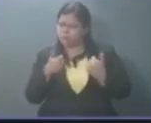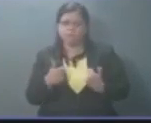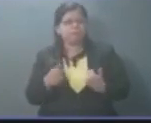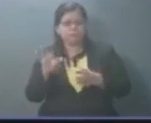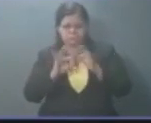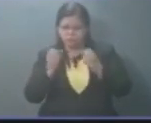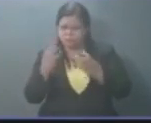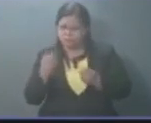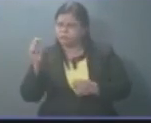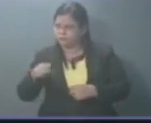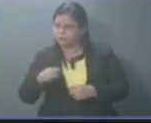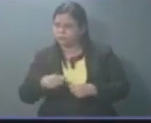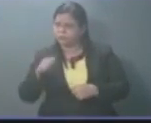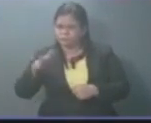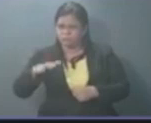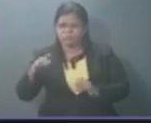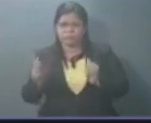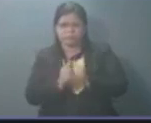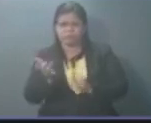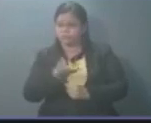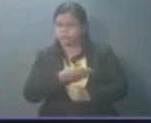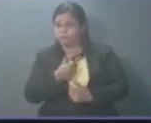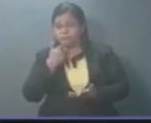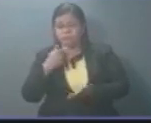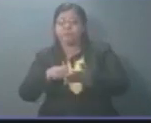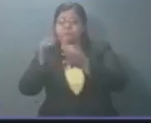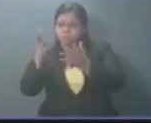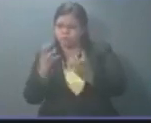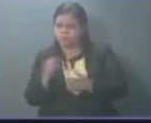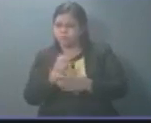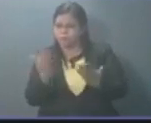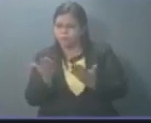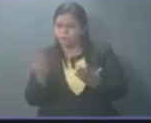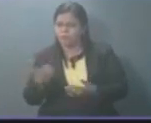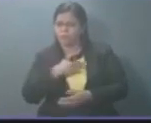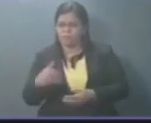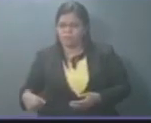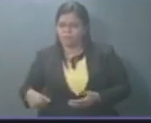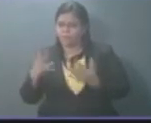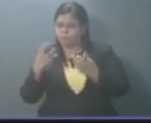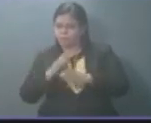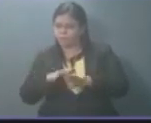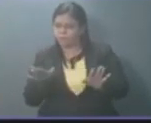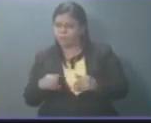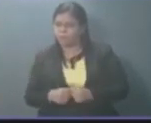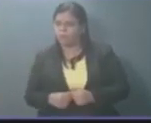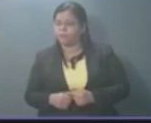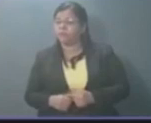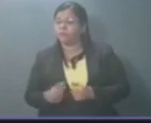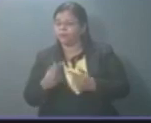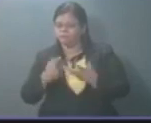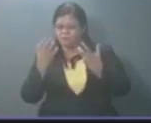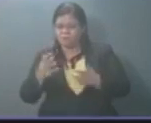muchos de ellos nos acompañan esta tarde. Pero esta es la denuncia que quiero hacer y con esto termino, presidente. Para muchos